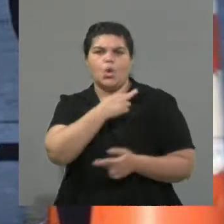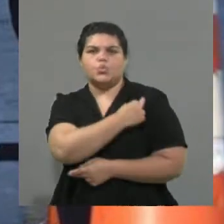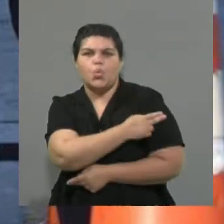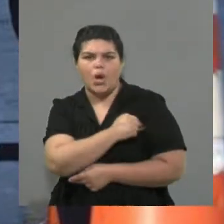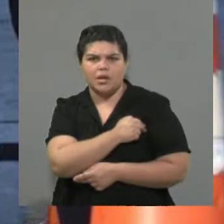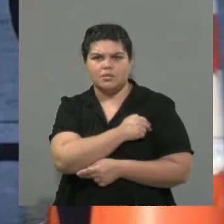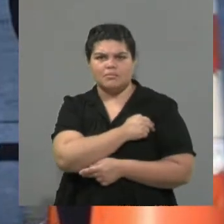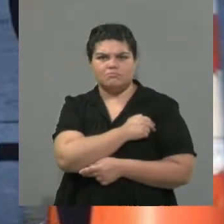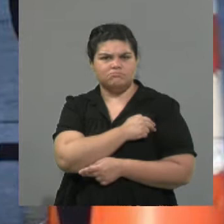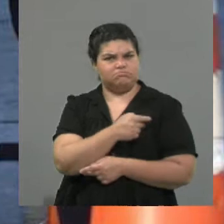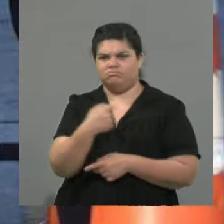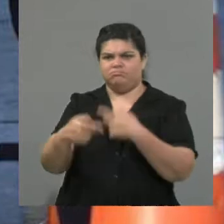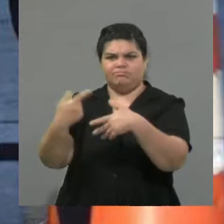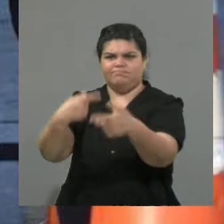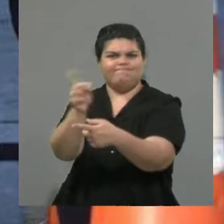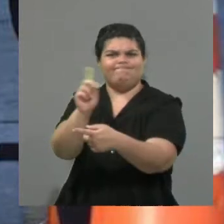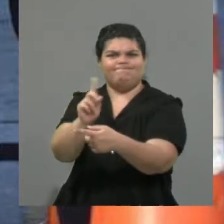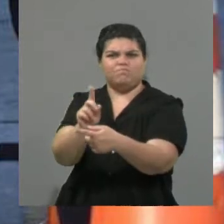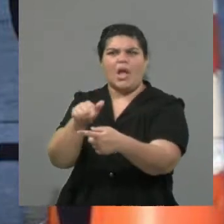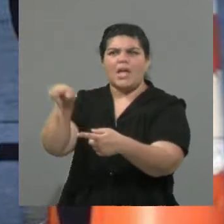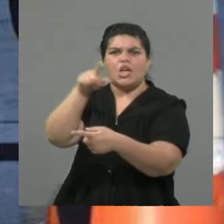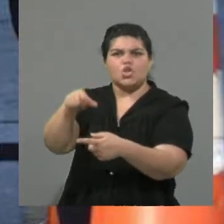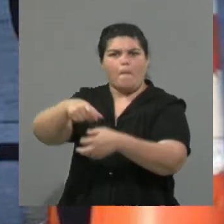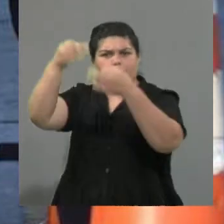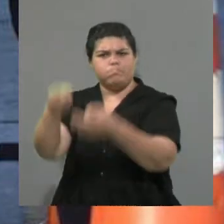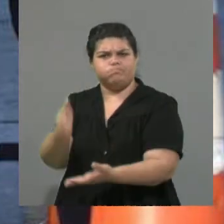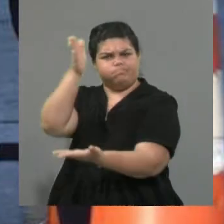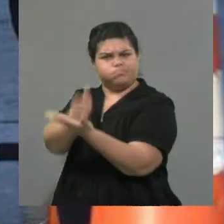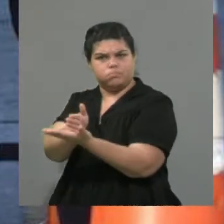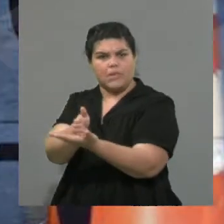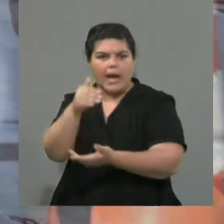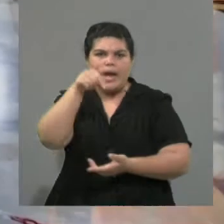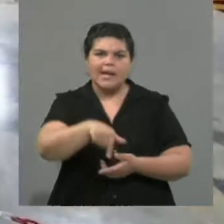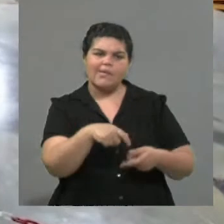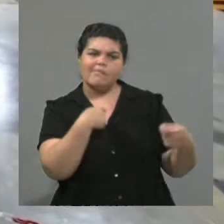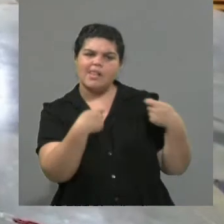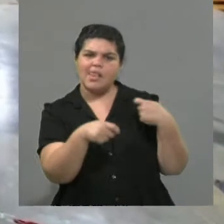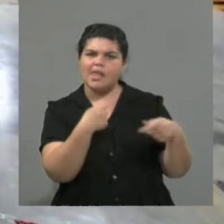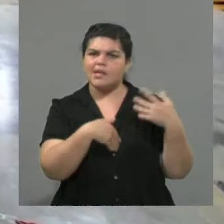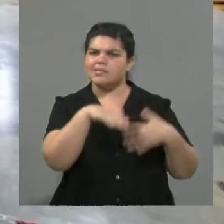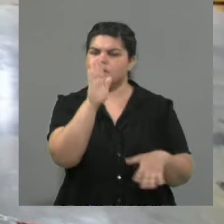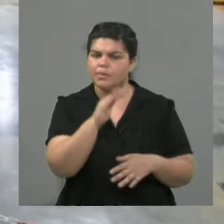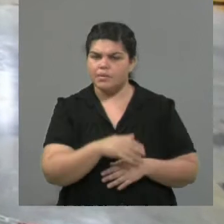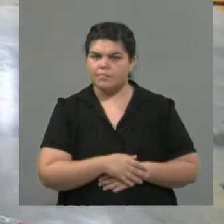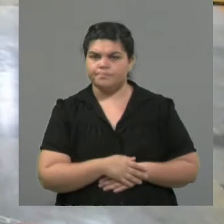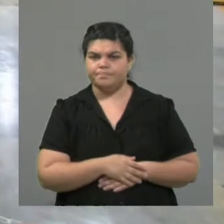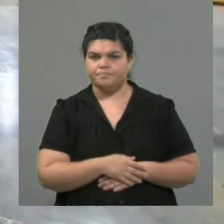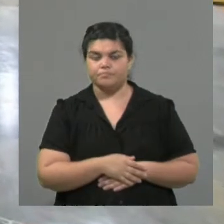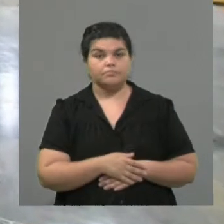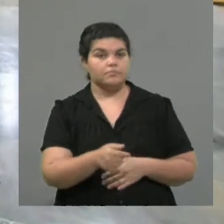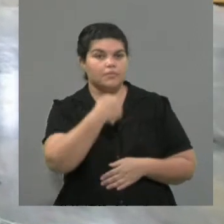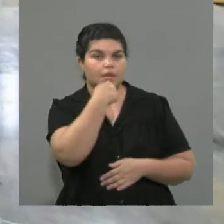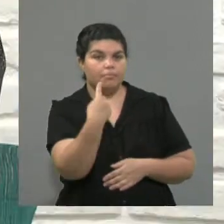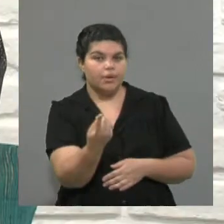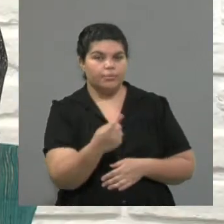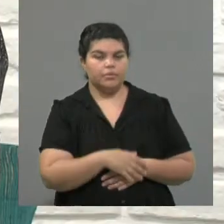Nosotros no tenemos por qué ser menos que esos países en la seguridad vehicular. Carlos, quería